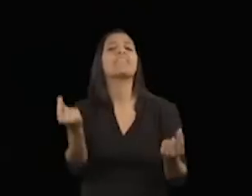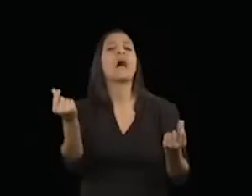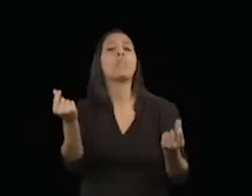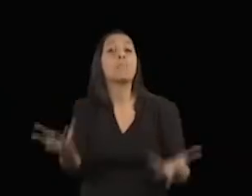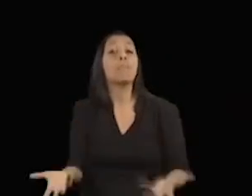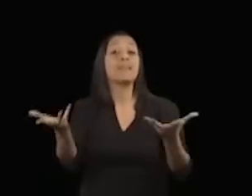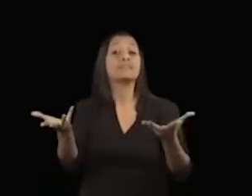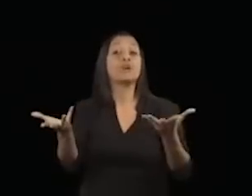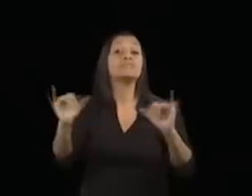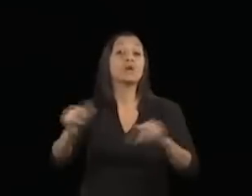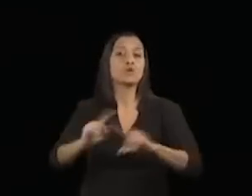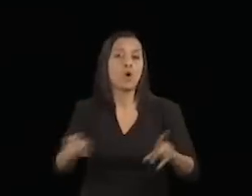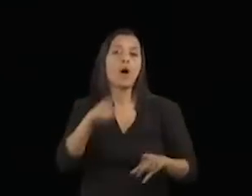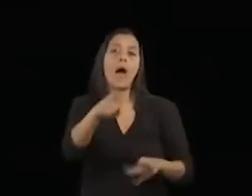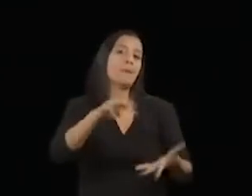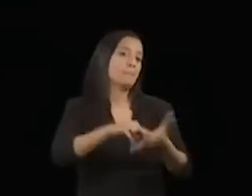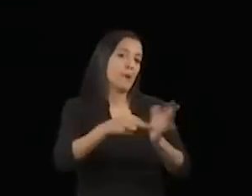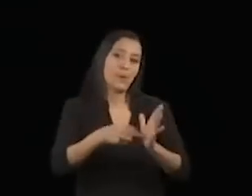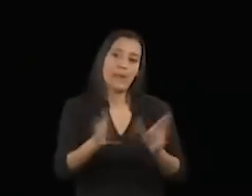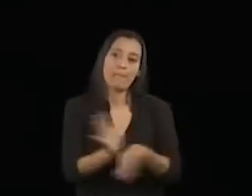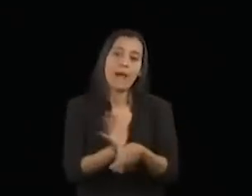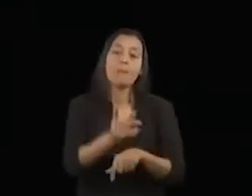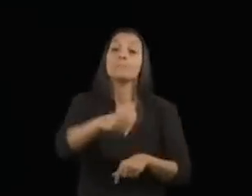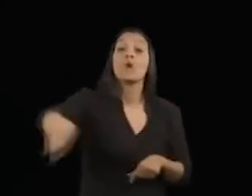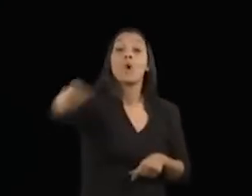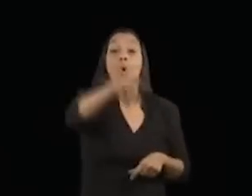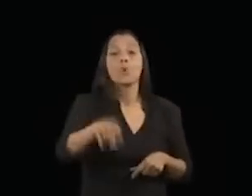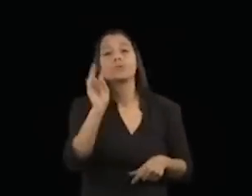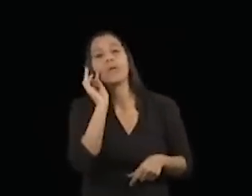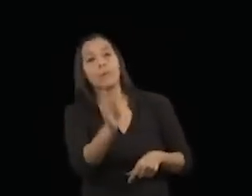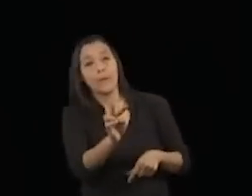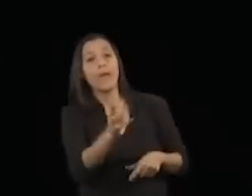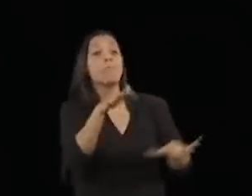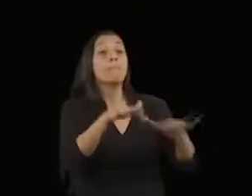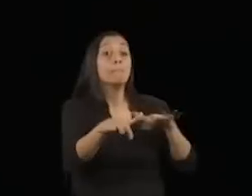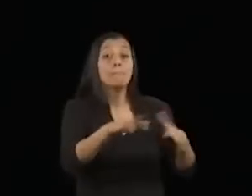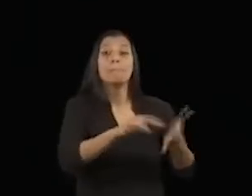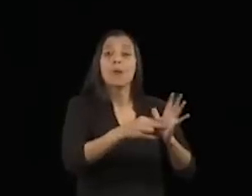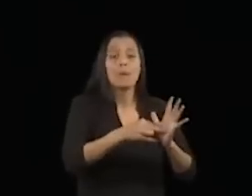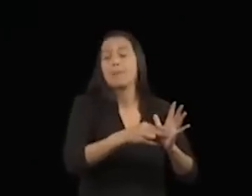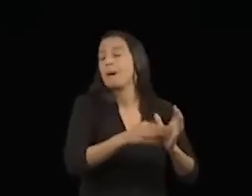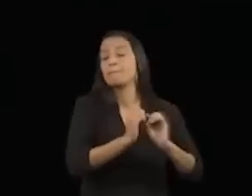el problema en el que se van a meter es muchísimo más grande todavía.